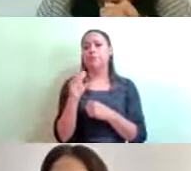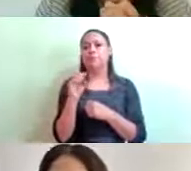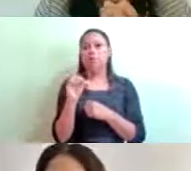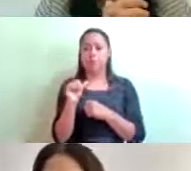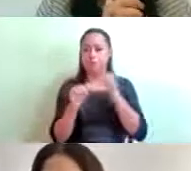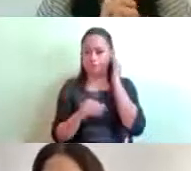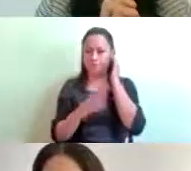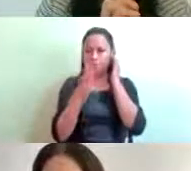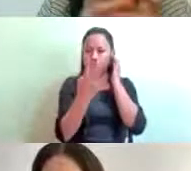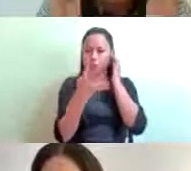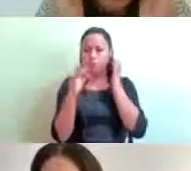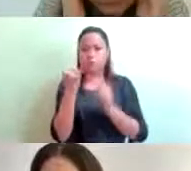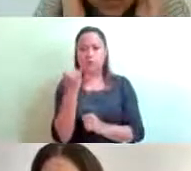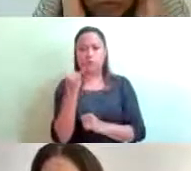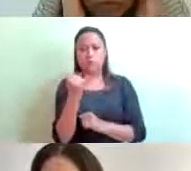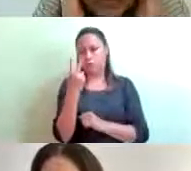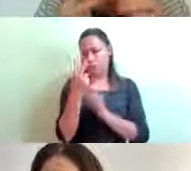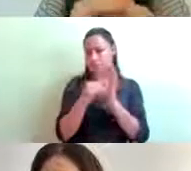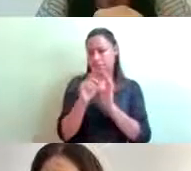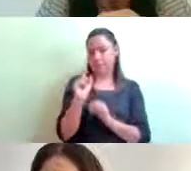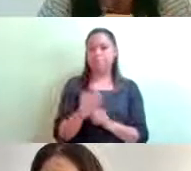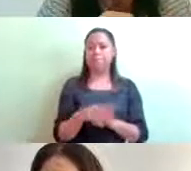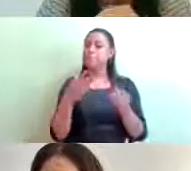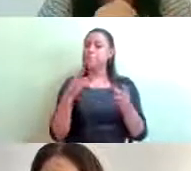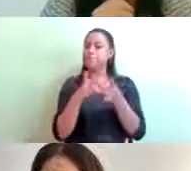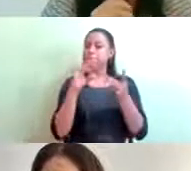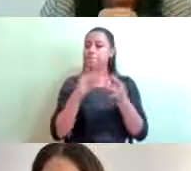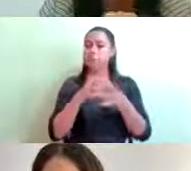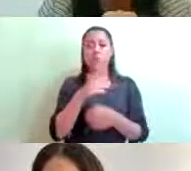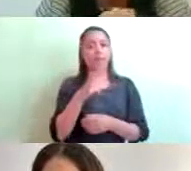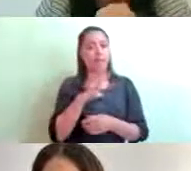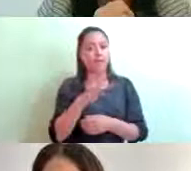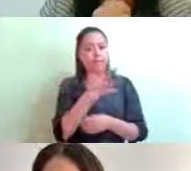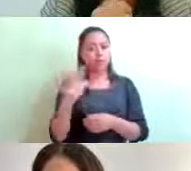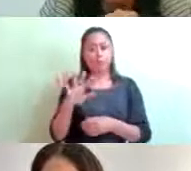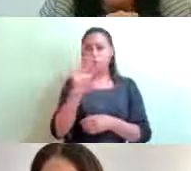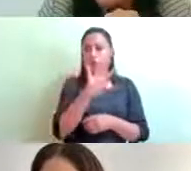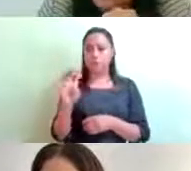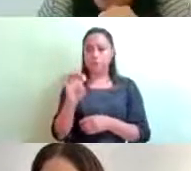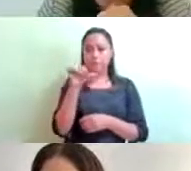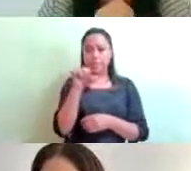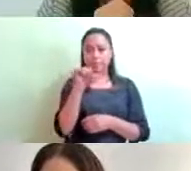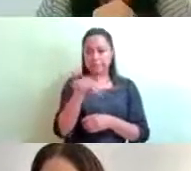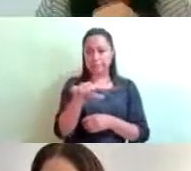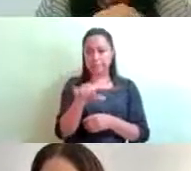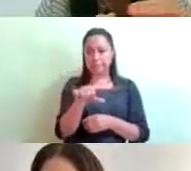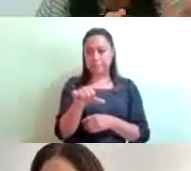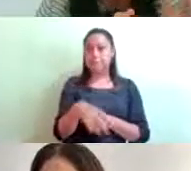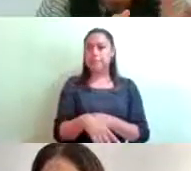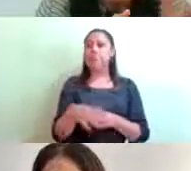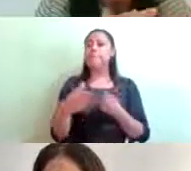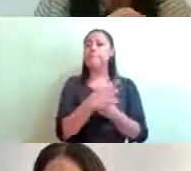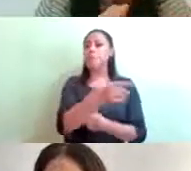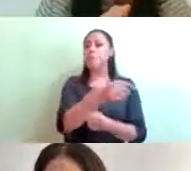año pasado, nos dice que ya tenemos una concentración de 416 partes por millón. Y tal